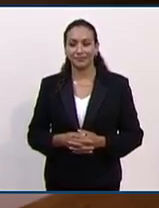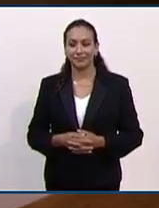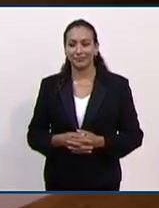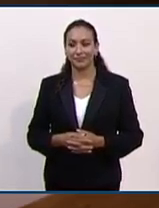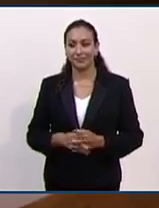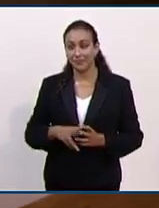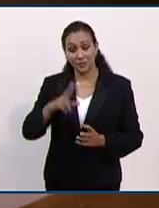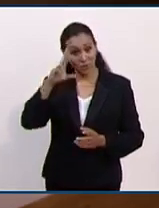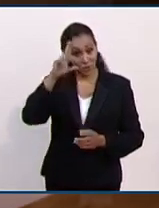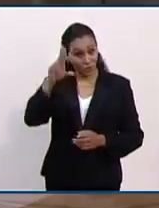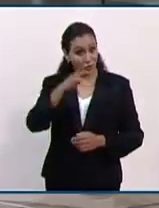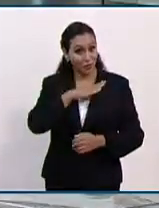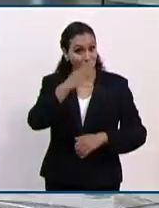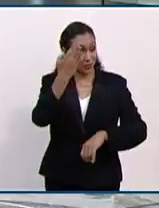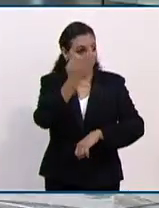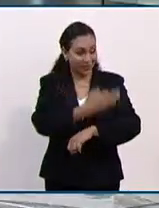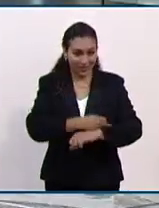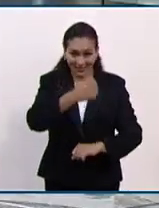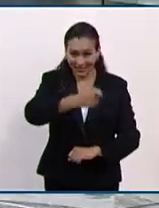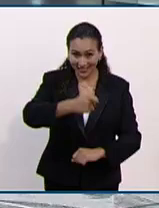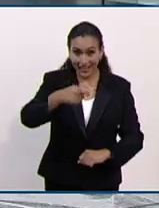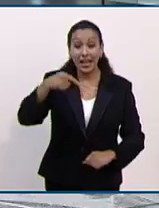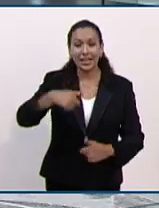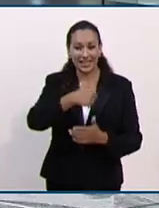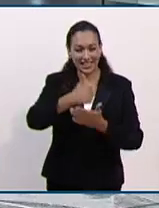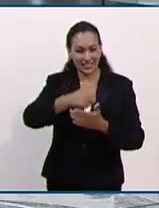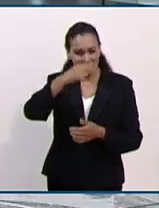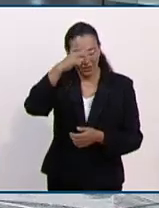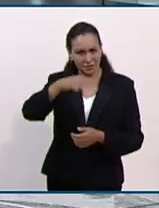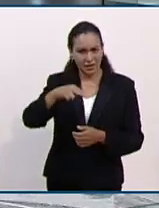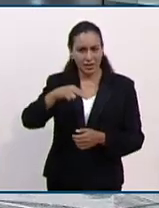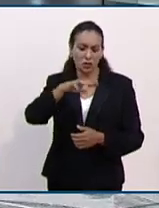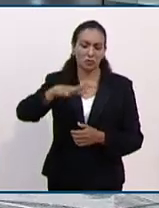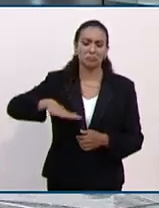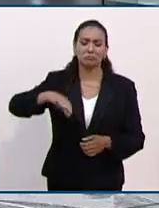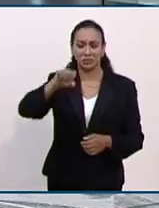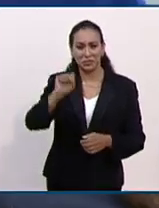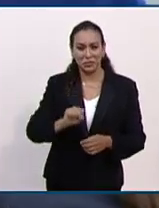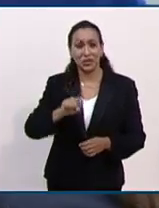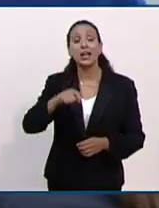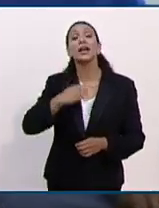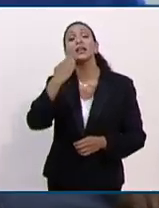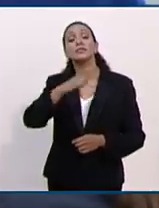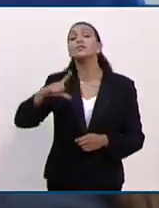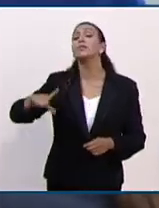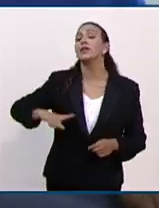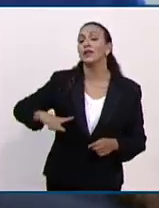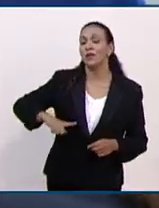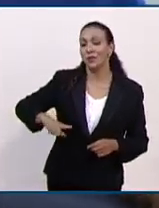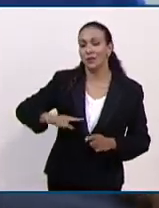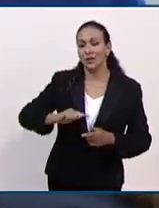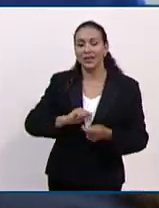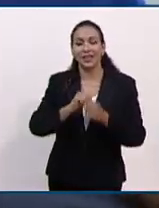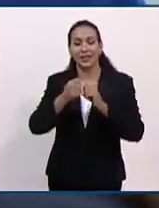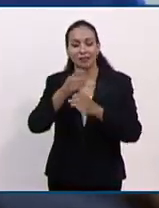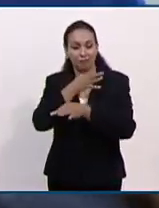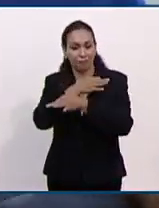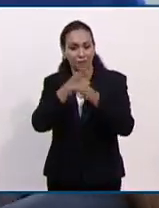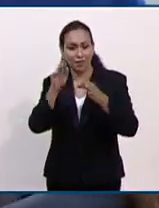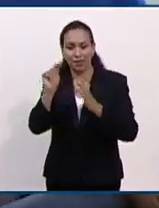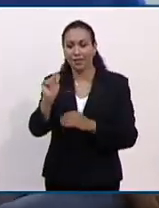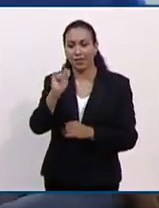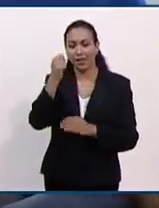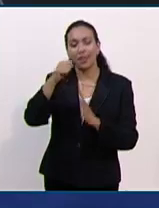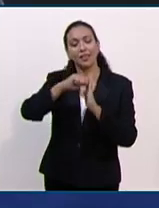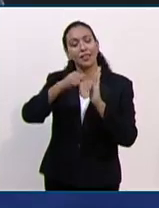Hola, ¿qué tal? Te saludo desde la zona sur de la Ciudad de México, donde se ubica la Escuela de Gobierno y Transformación Pública del Tecnológico